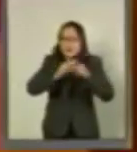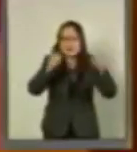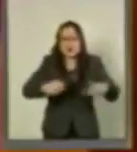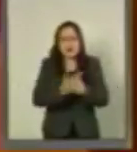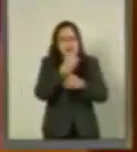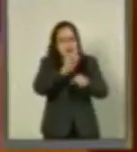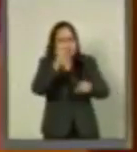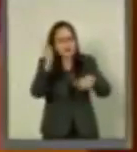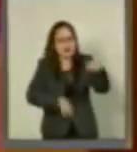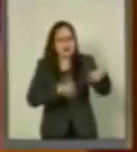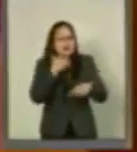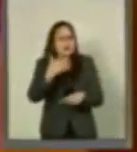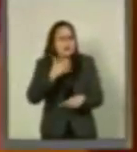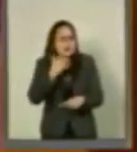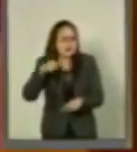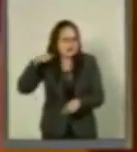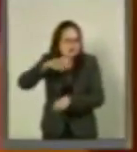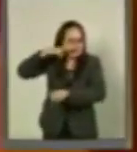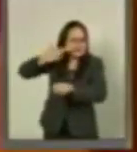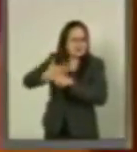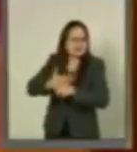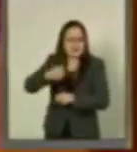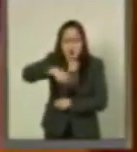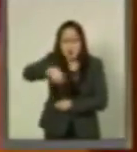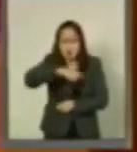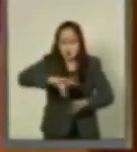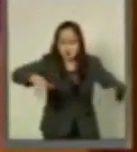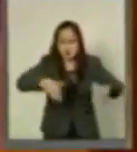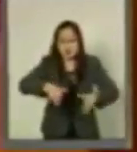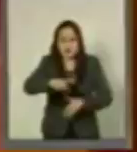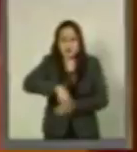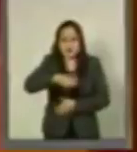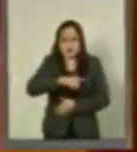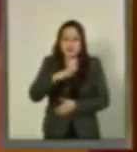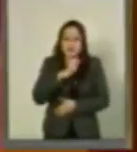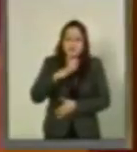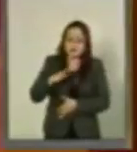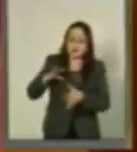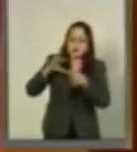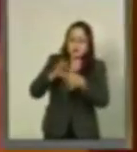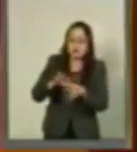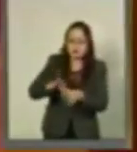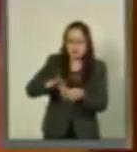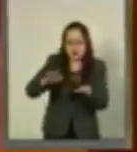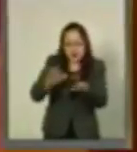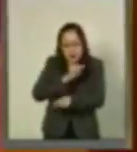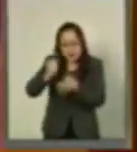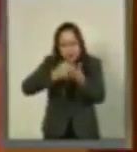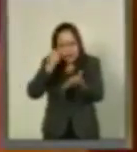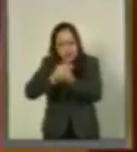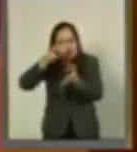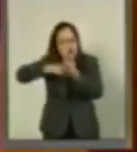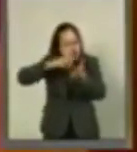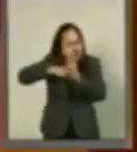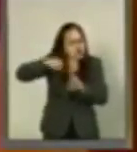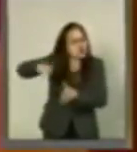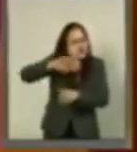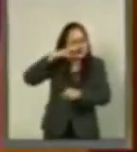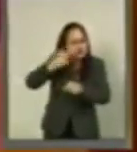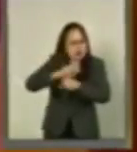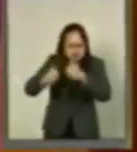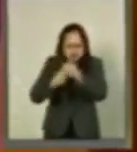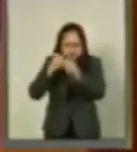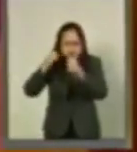Anticorrupción, que son ustedes los que lo aprueban, lo modifican, lo hacen más